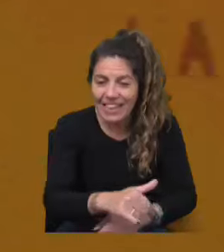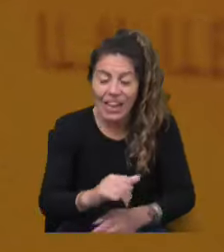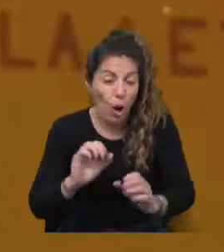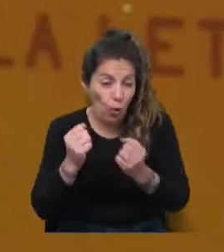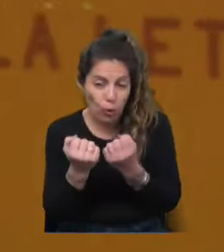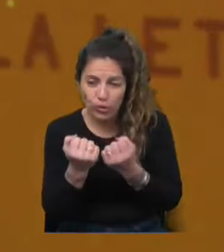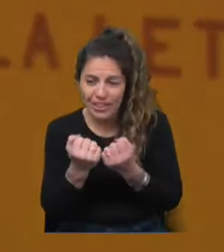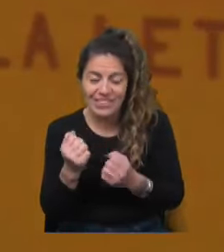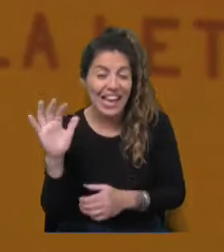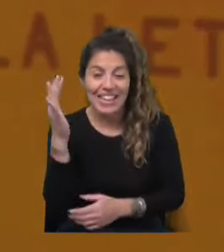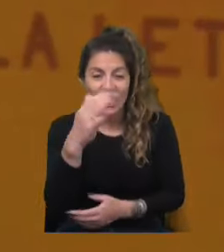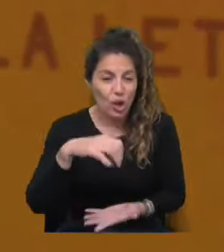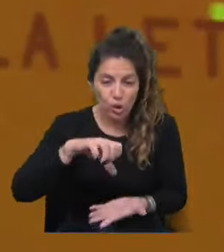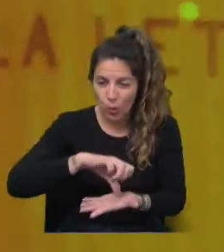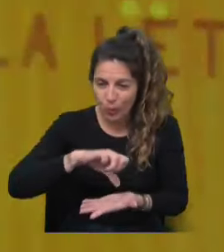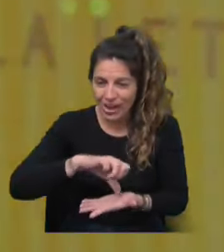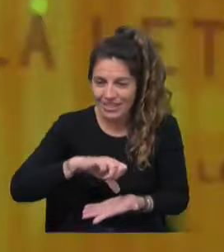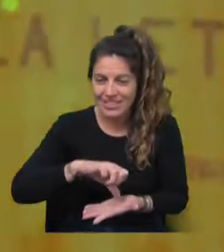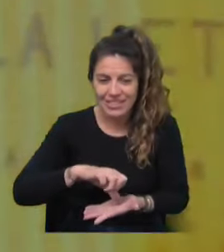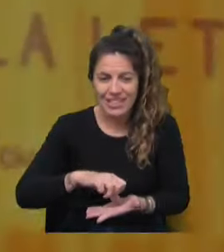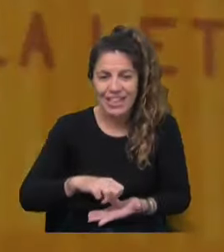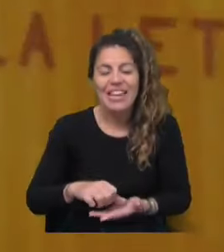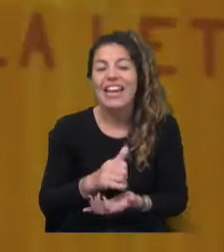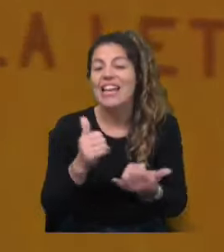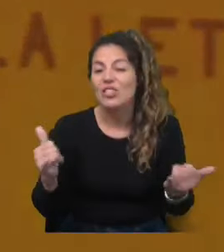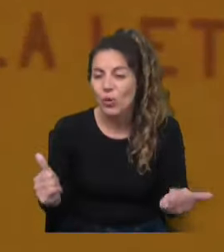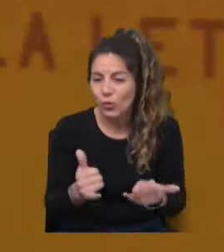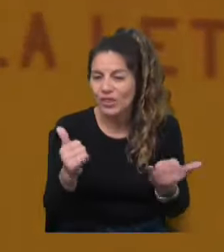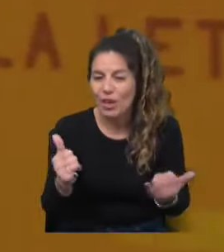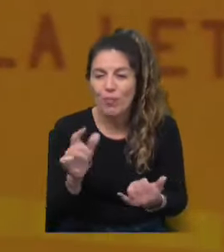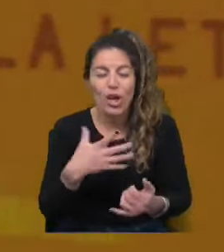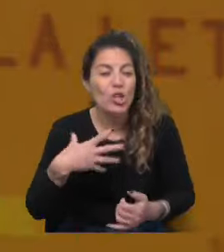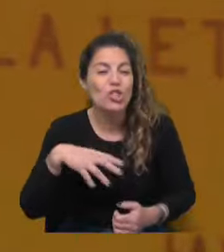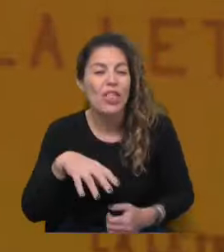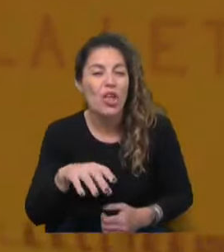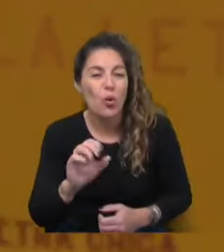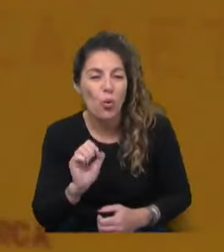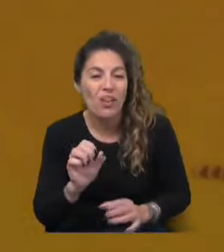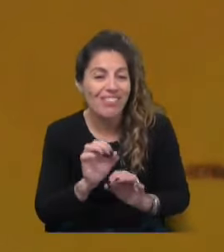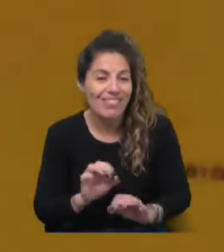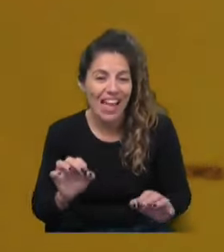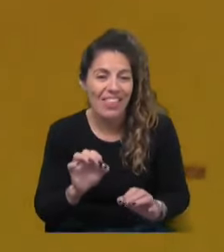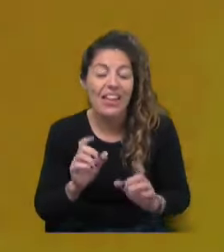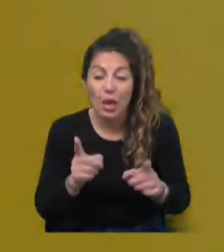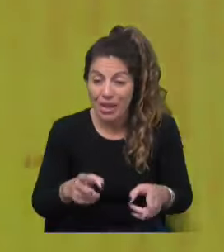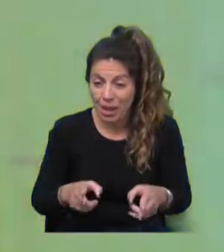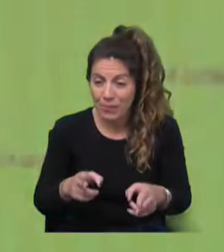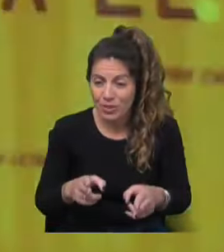En el interior del país, que hace un buen tiempo que no se descubre ninguna. Incluso tenemos el episodio